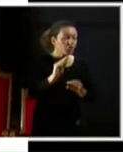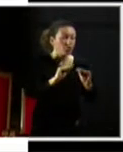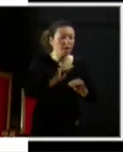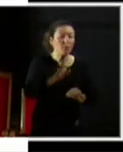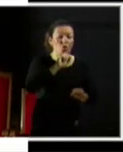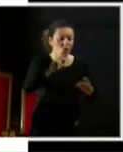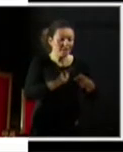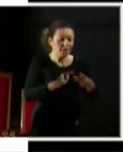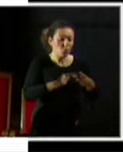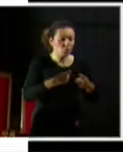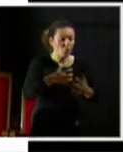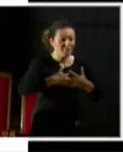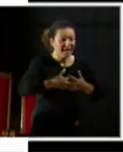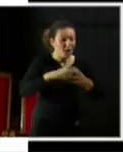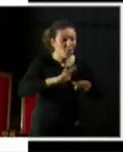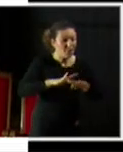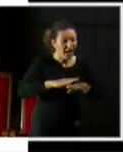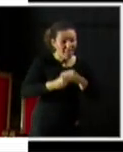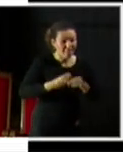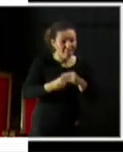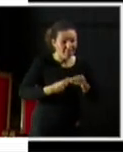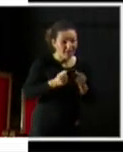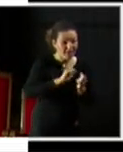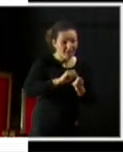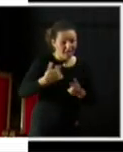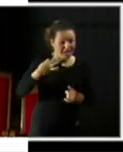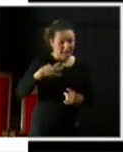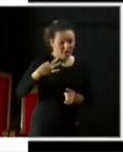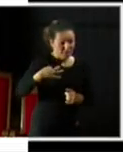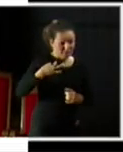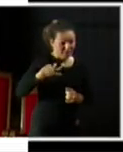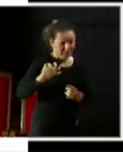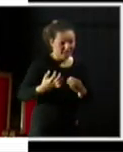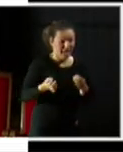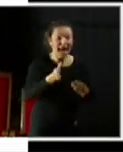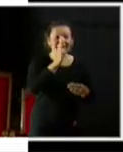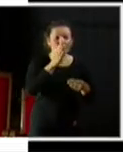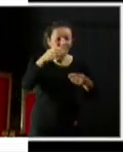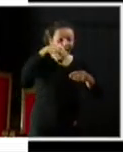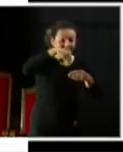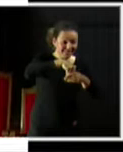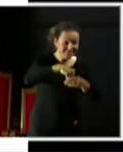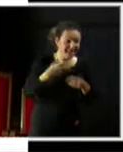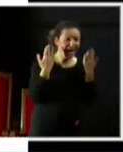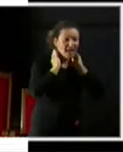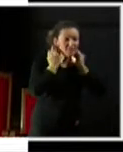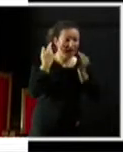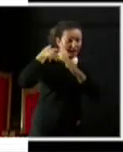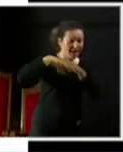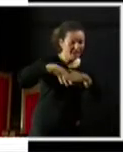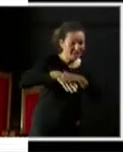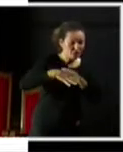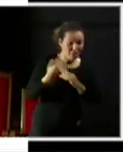cuenta es producir una orina muy abundante el agua está entrando en las células del pp pues ellos tienen que producir una orina muy abundante